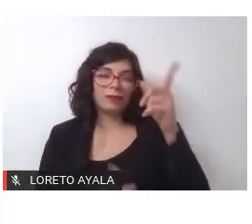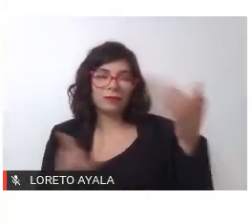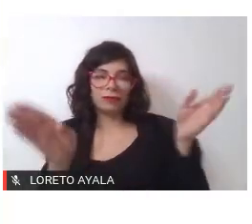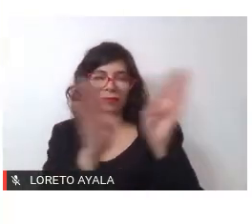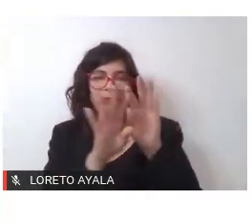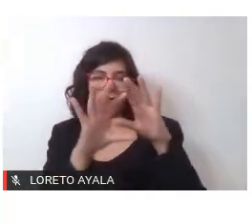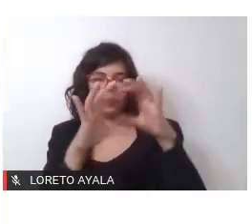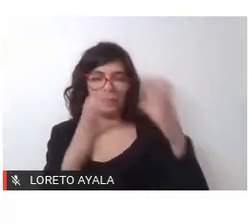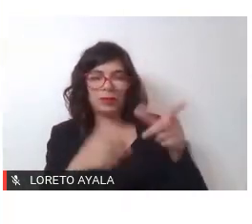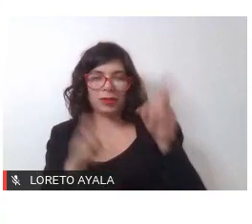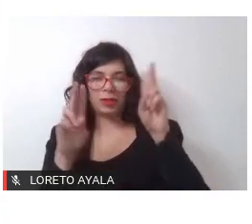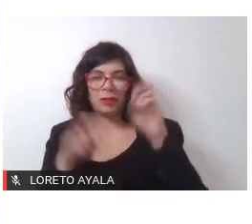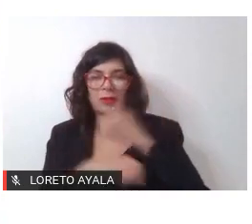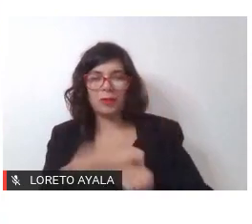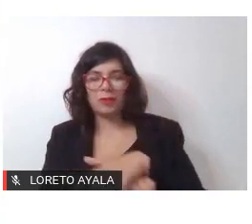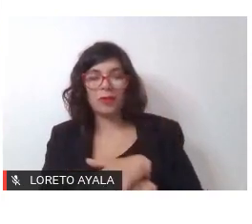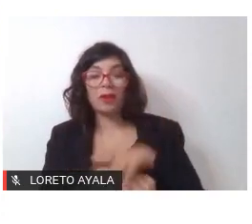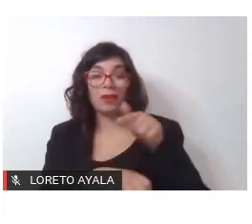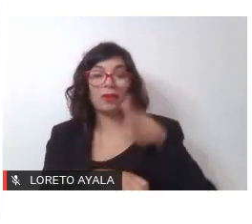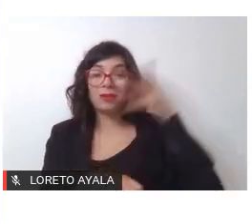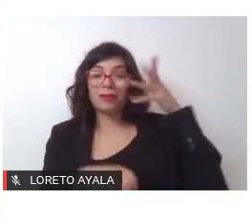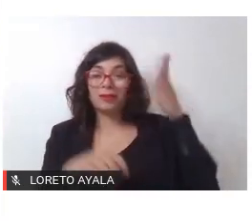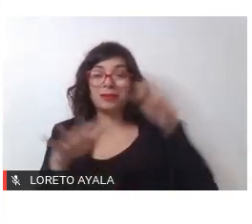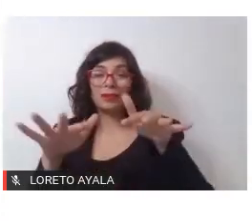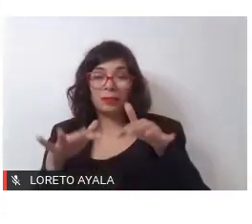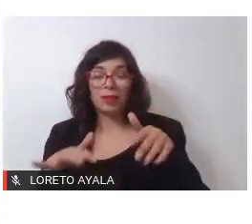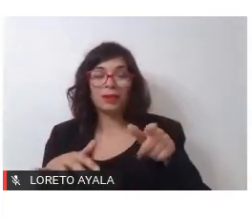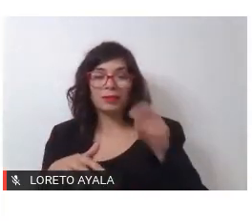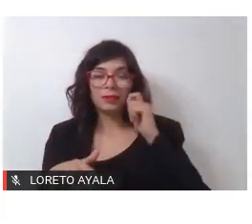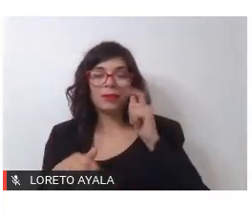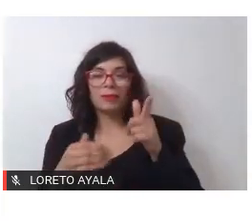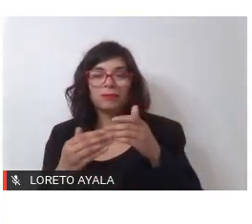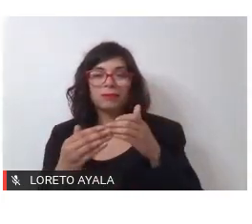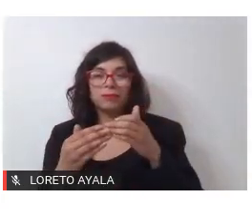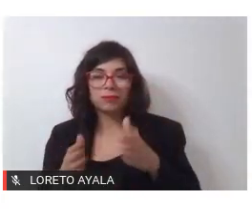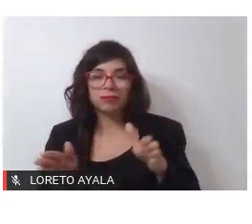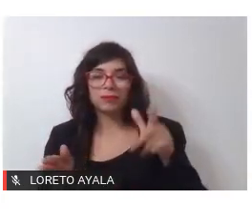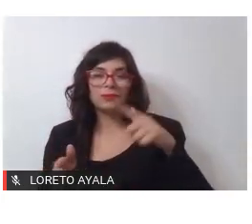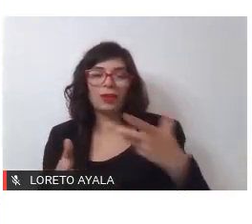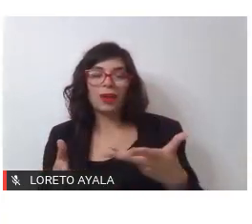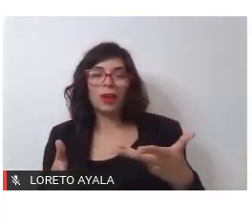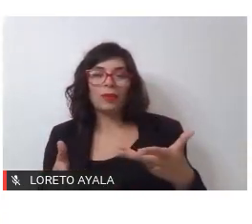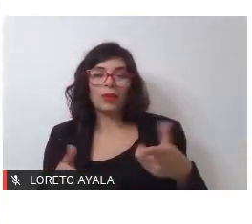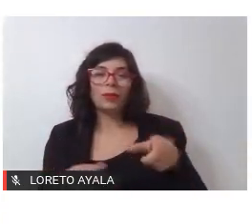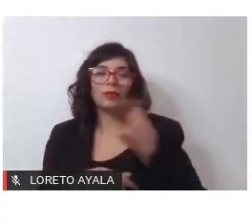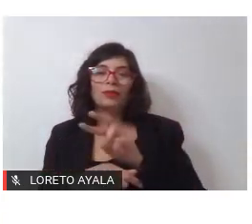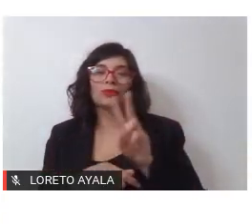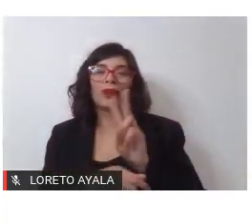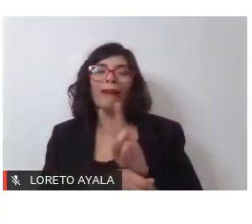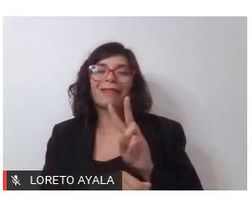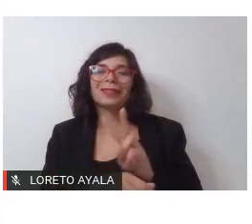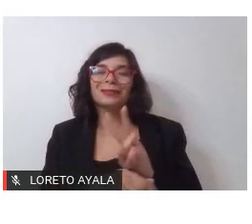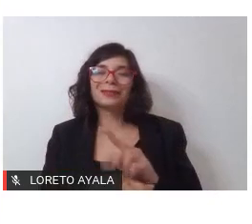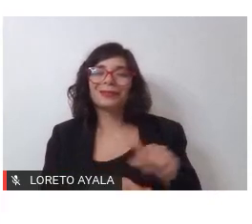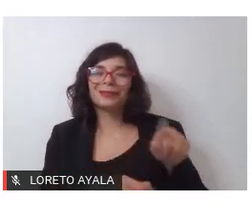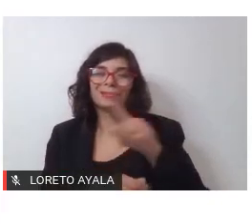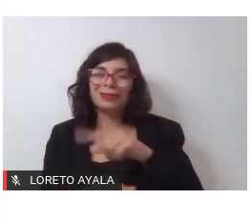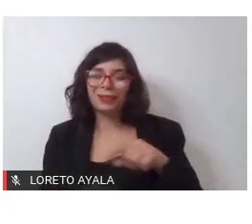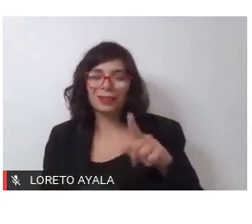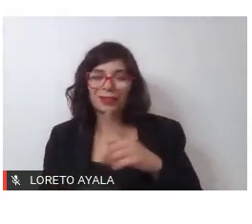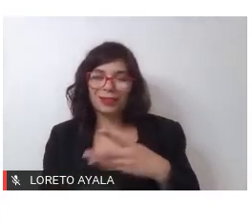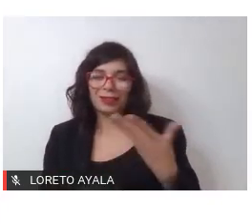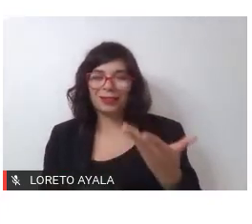pandemia. Y yo creo que estos seminarios son la burbuja de los profesores de educación física y de